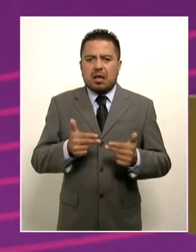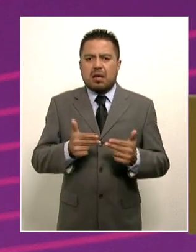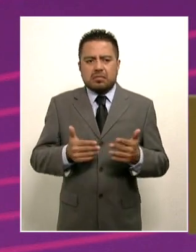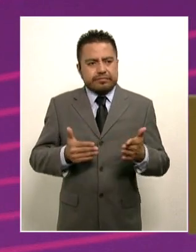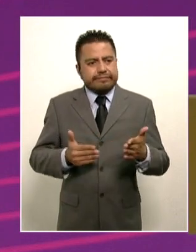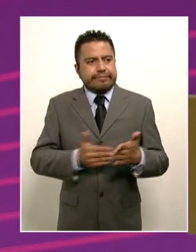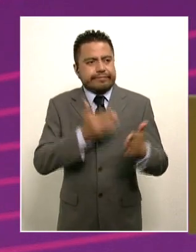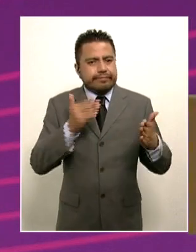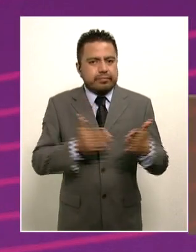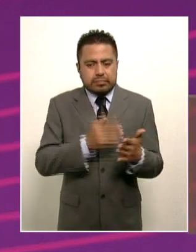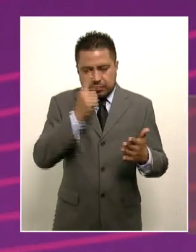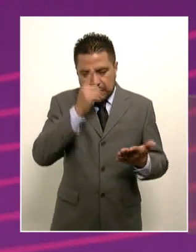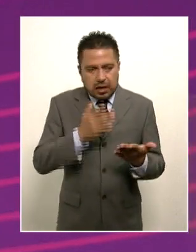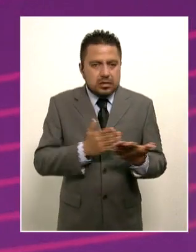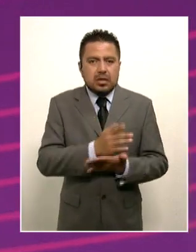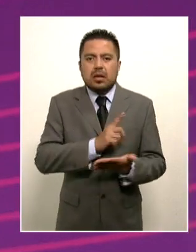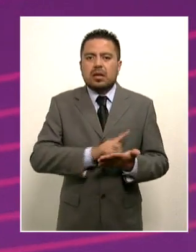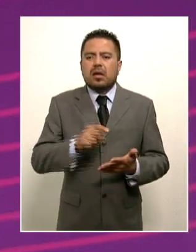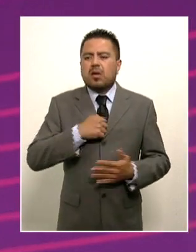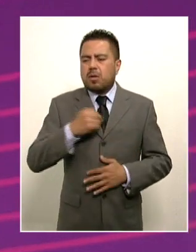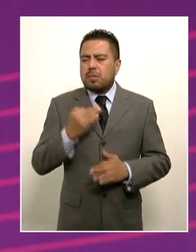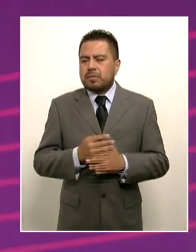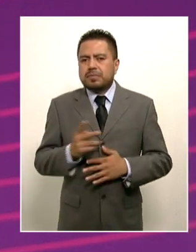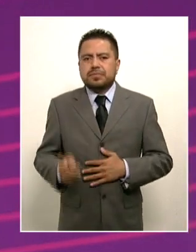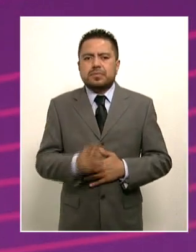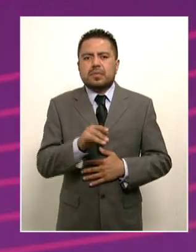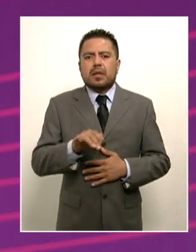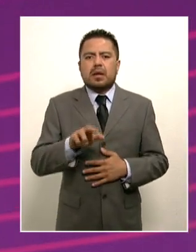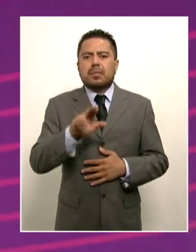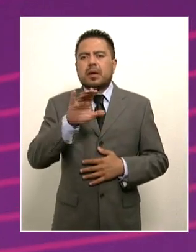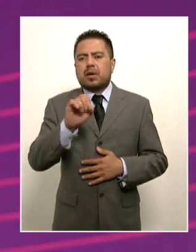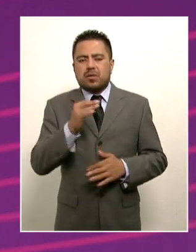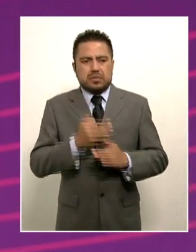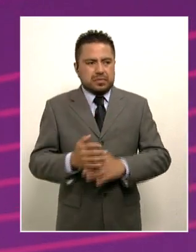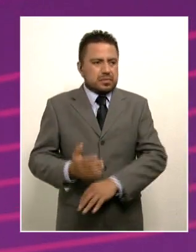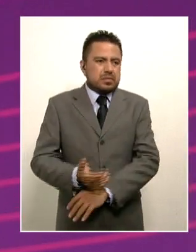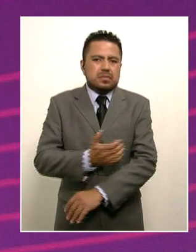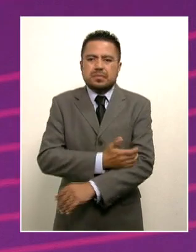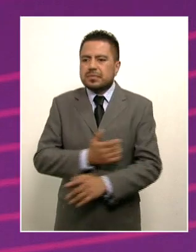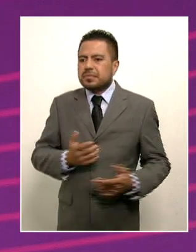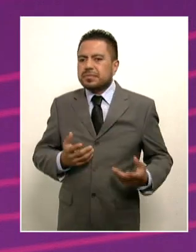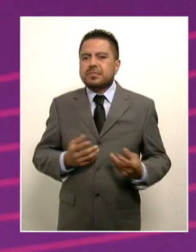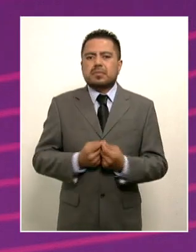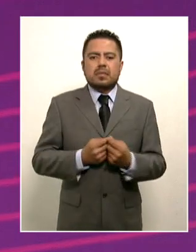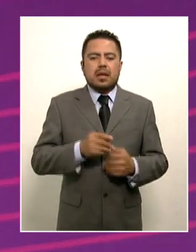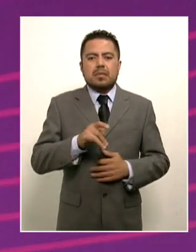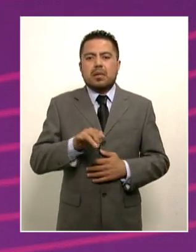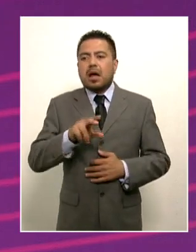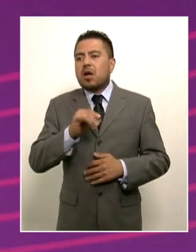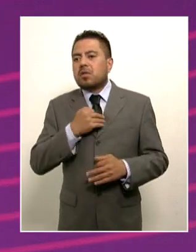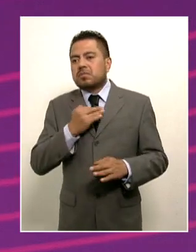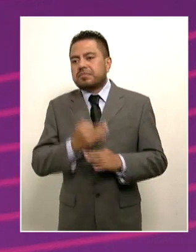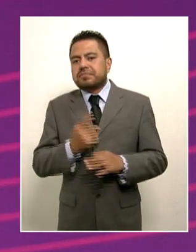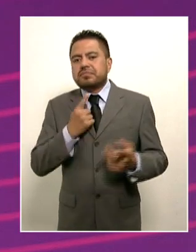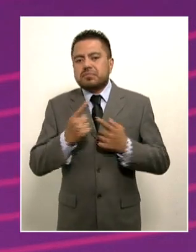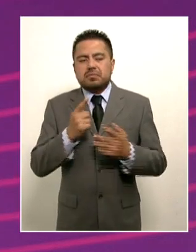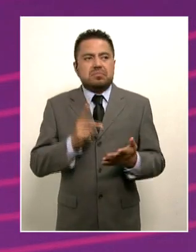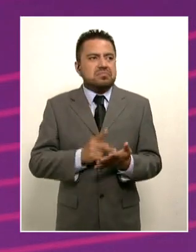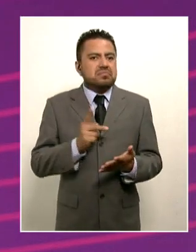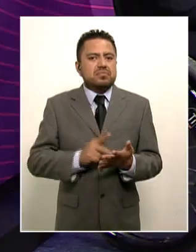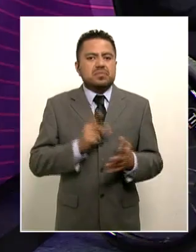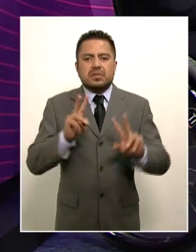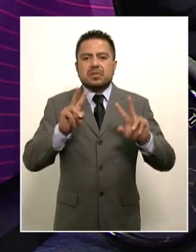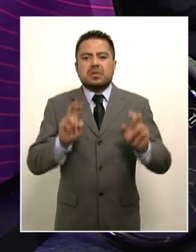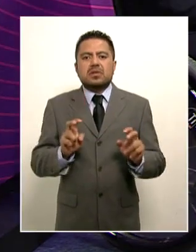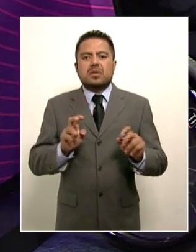el acceso a los derechos. Y le quería yo preguntar a Marco Hernández, que hoy nos acompaña. Marco, hemos hablado muchas veces sobre